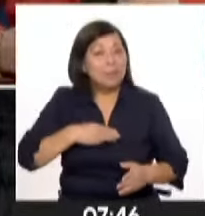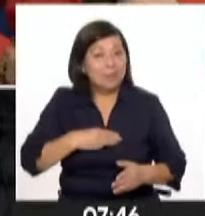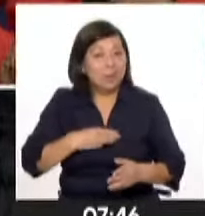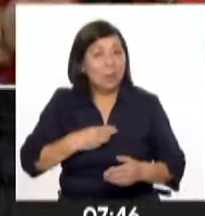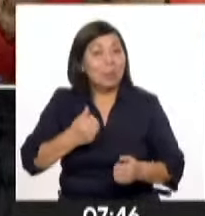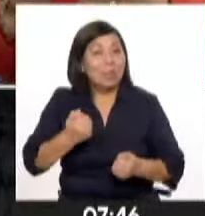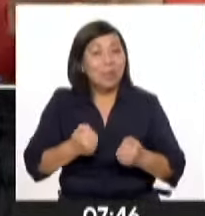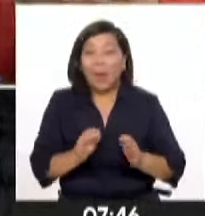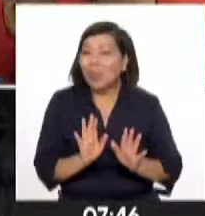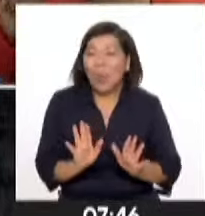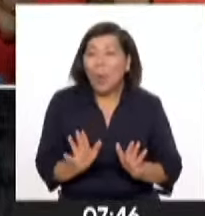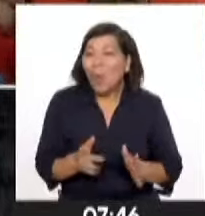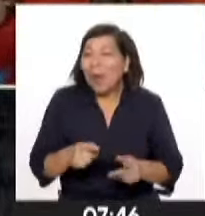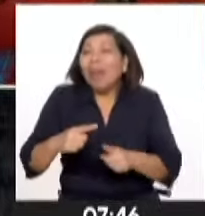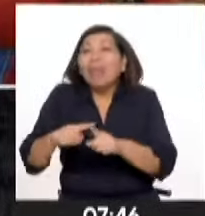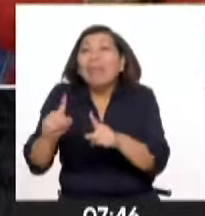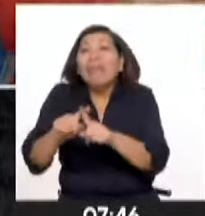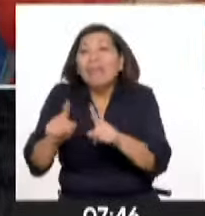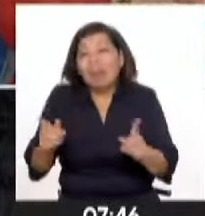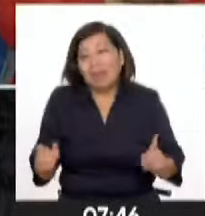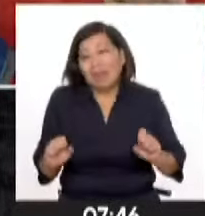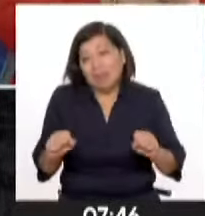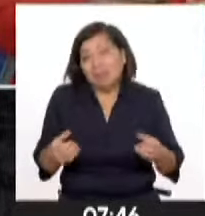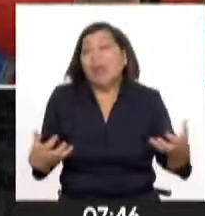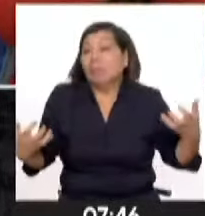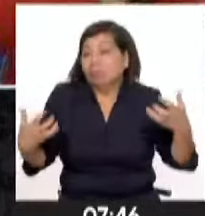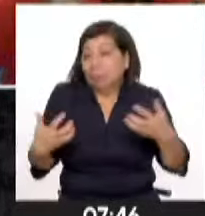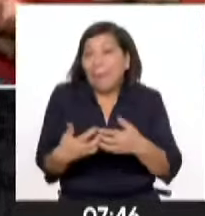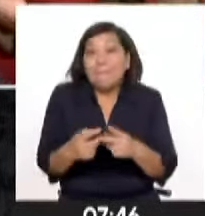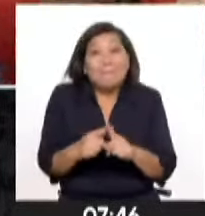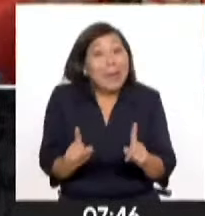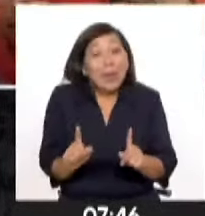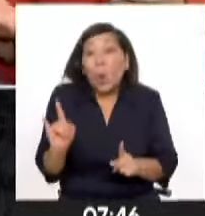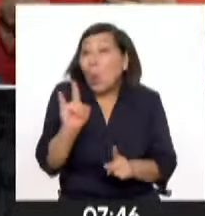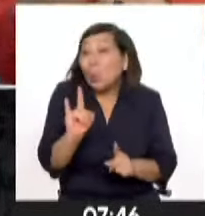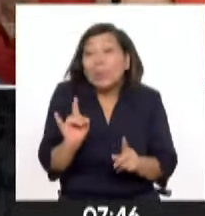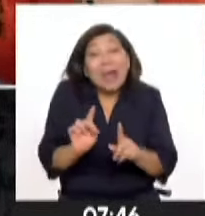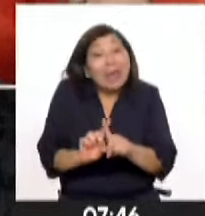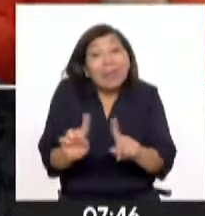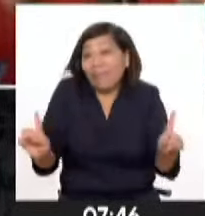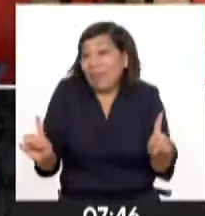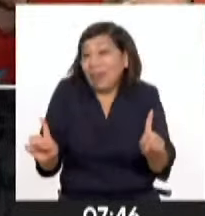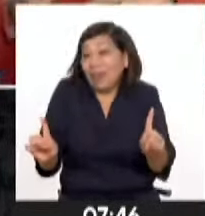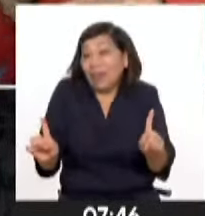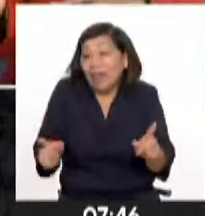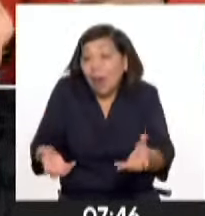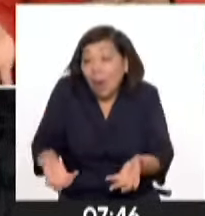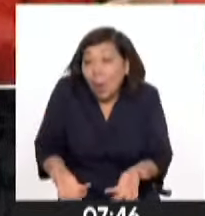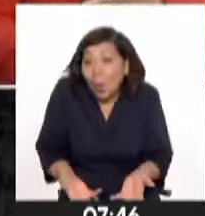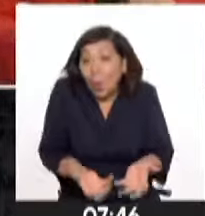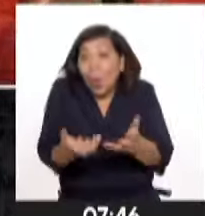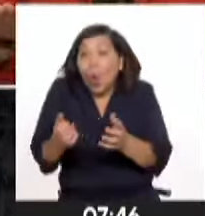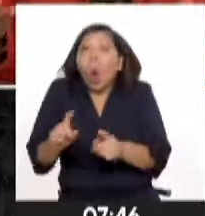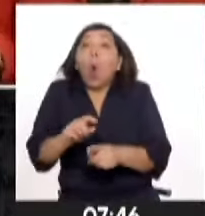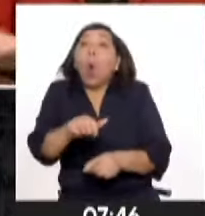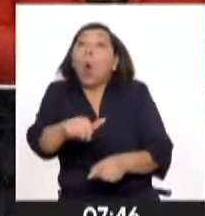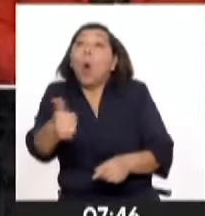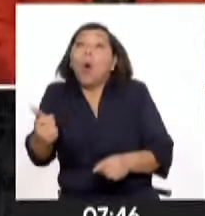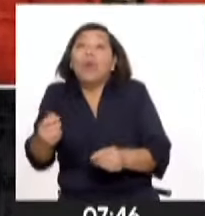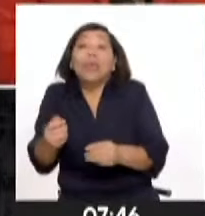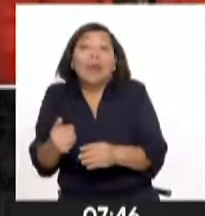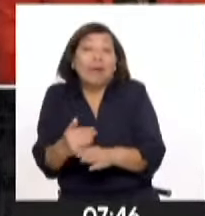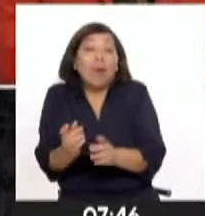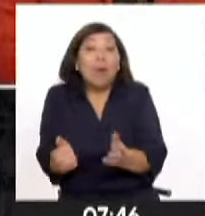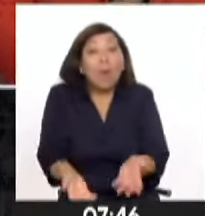veces... No podíamos, sí trabajamos articuladamente, pero no podíamos utilizar las máquinas de uno o cual ministerio para poder realizar, por ejemplo,